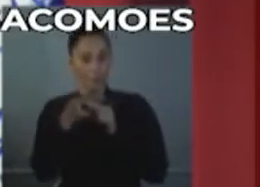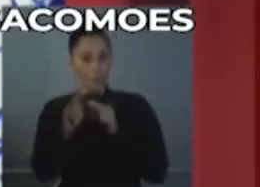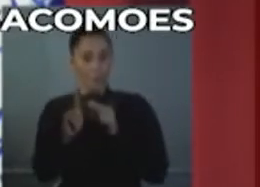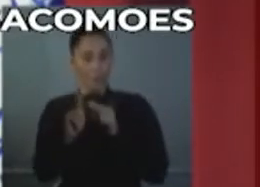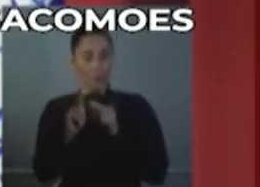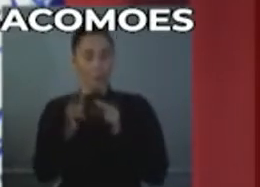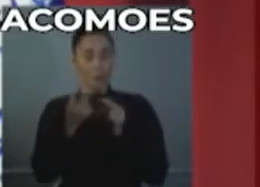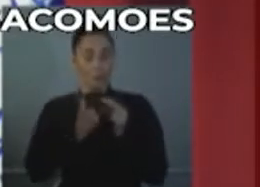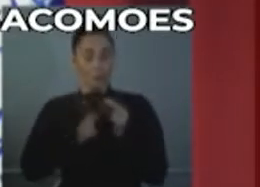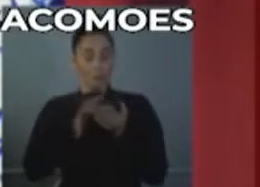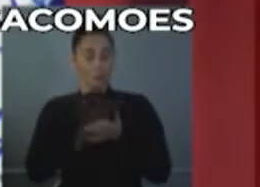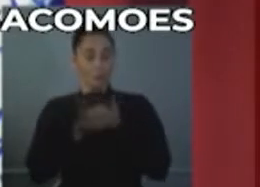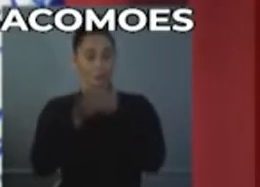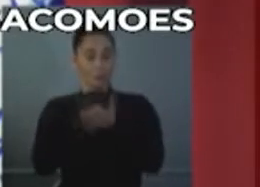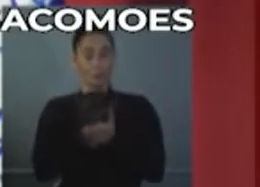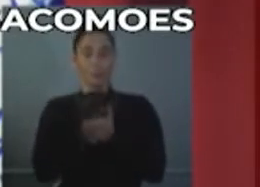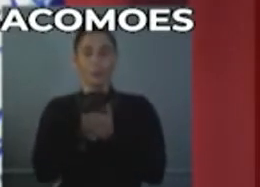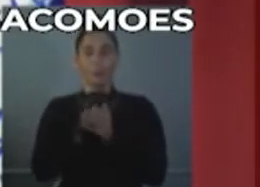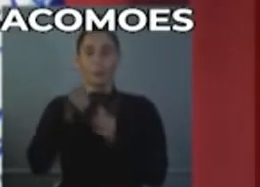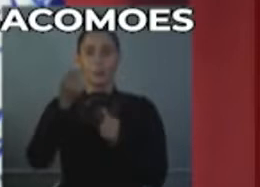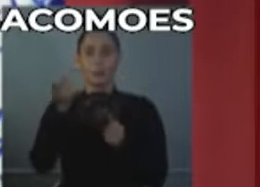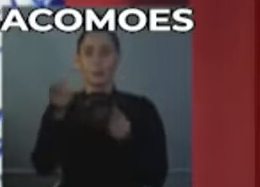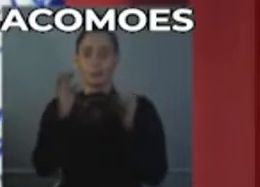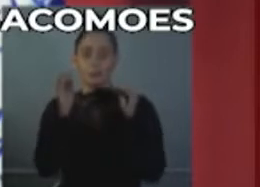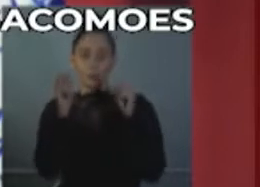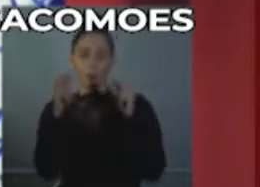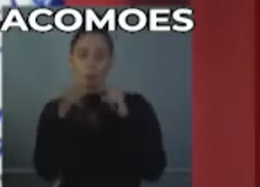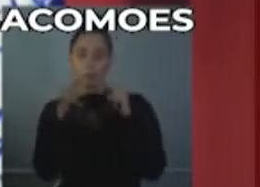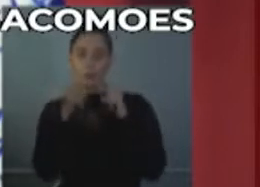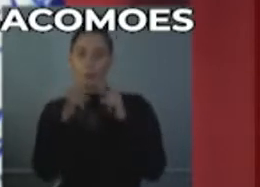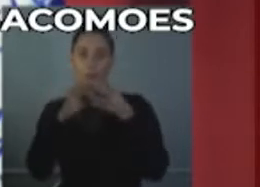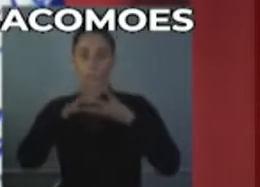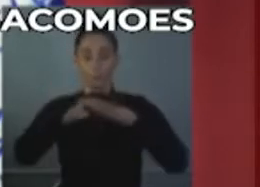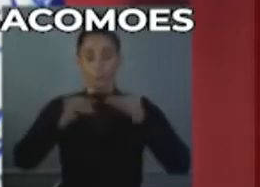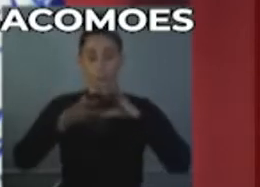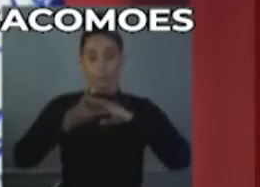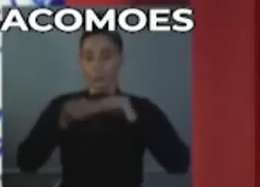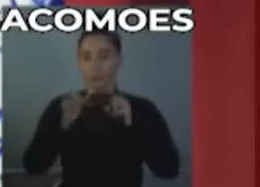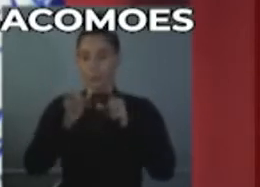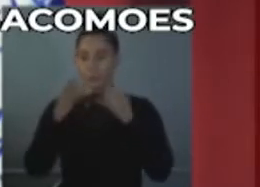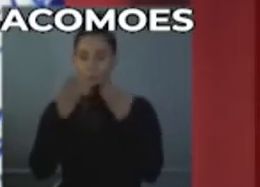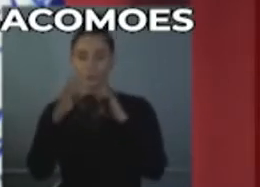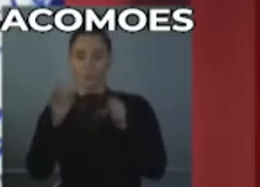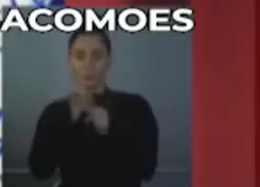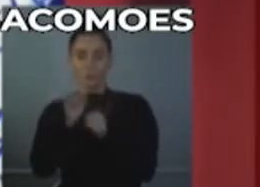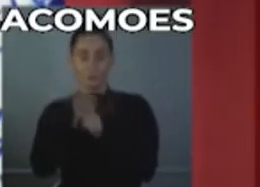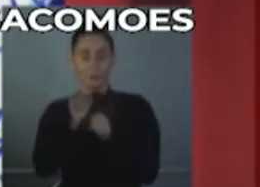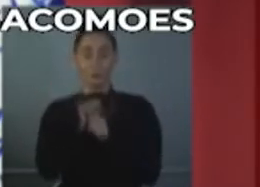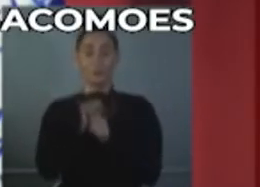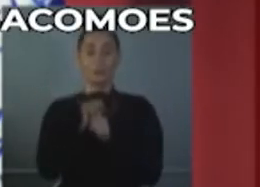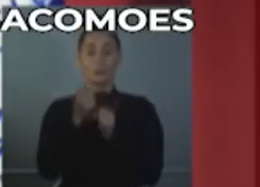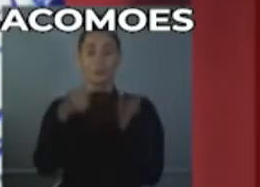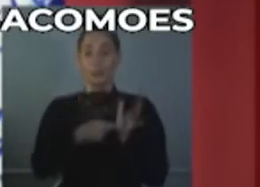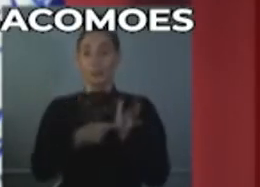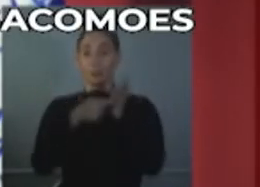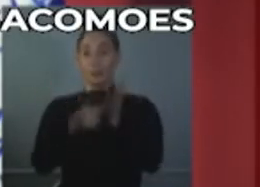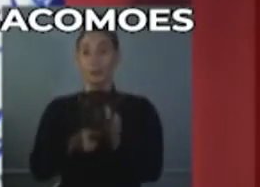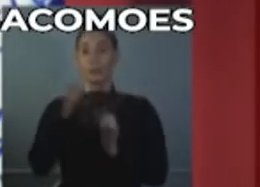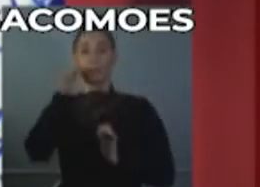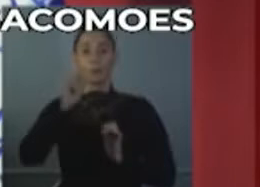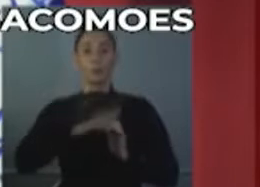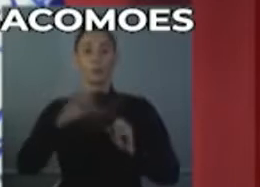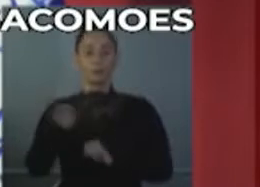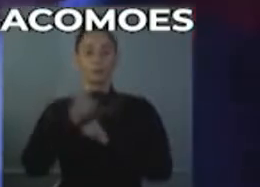sido motivo, al conocer sus historias y trayectorias, en la que se reflejan mujeres